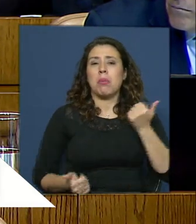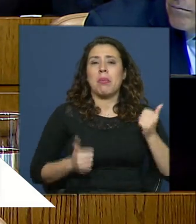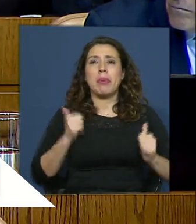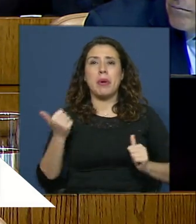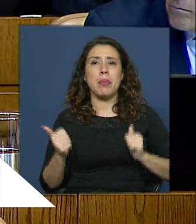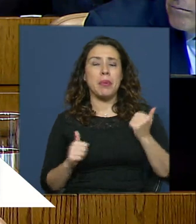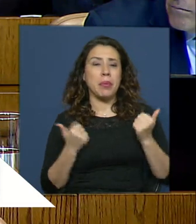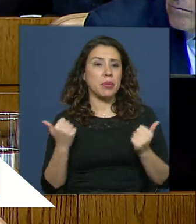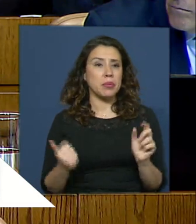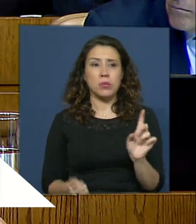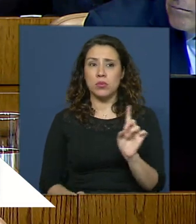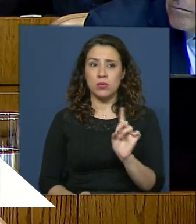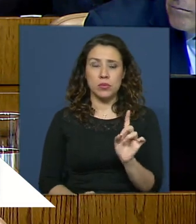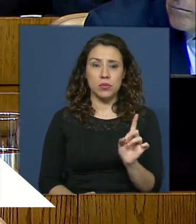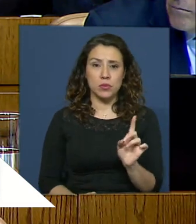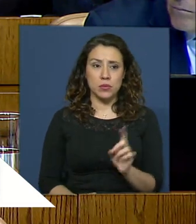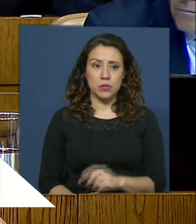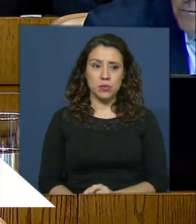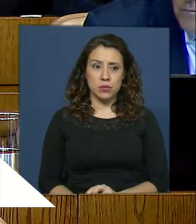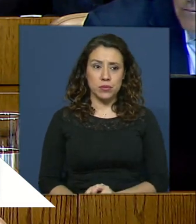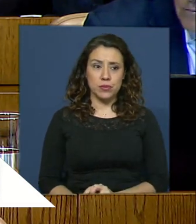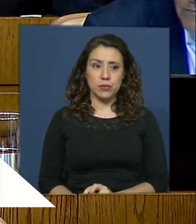de nada